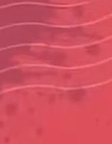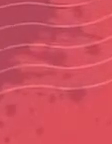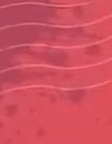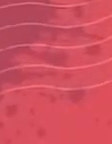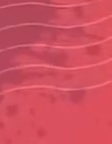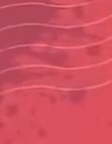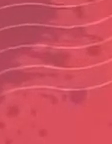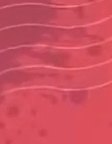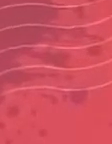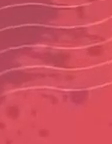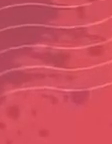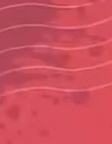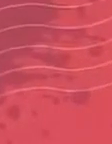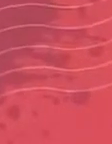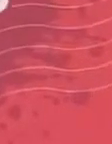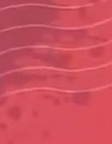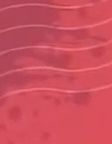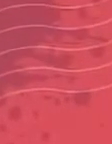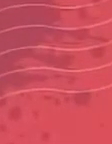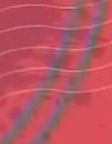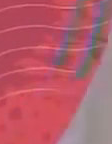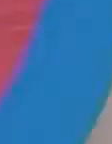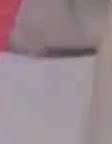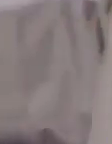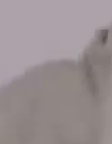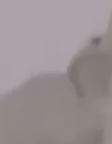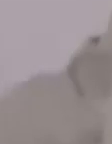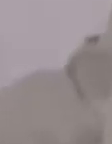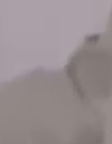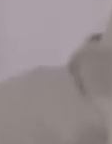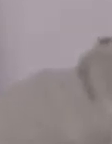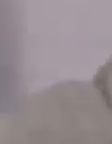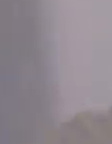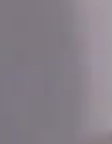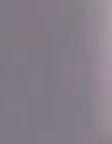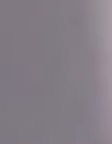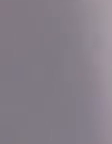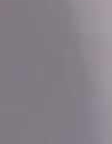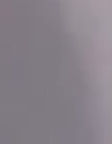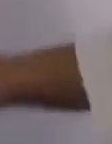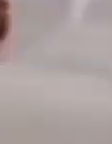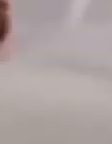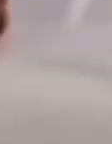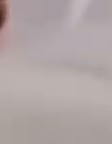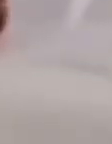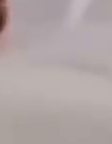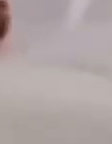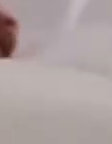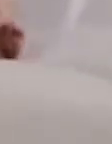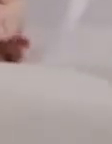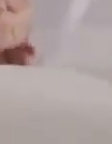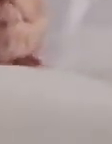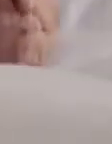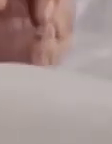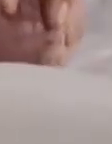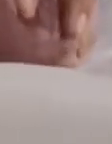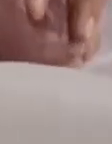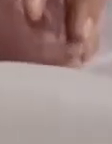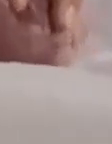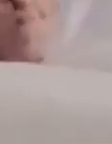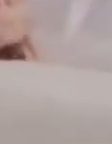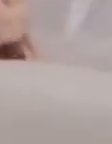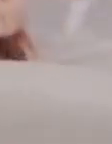es el segmento de Ciencias Naturales y Tecnología.